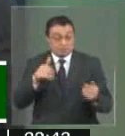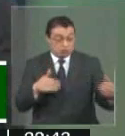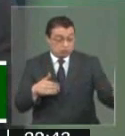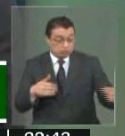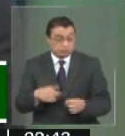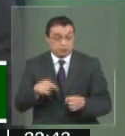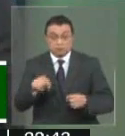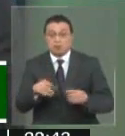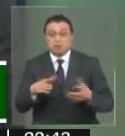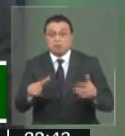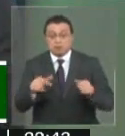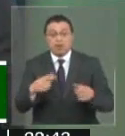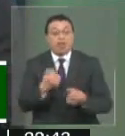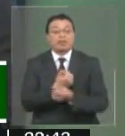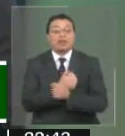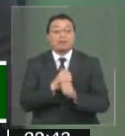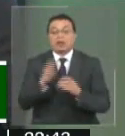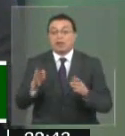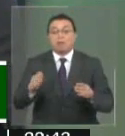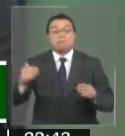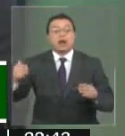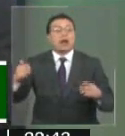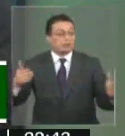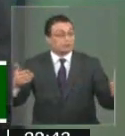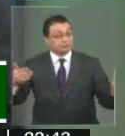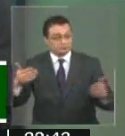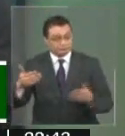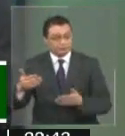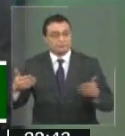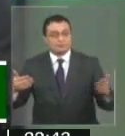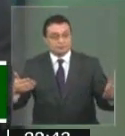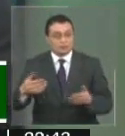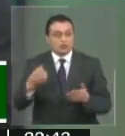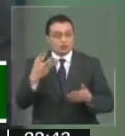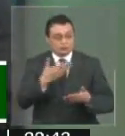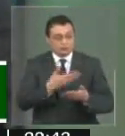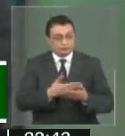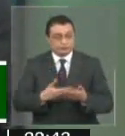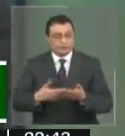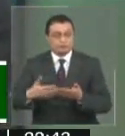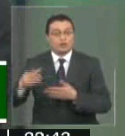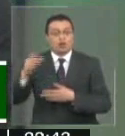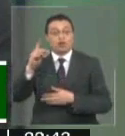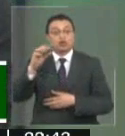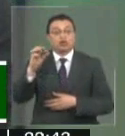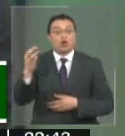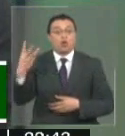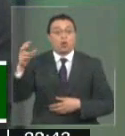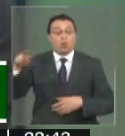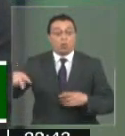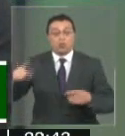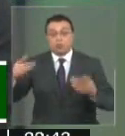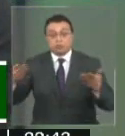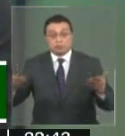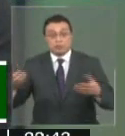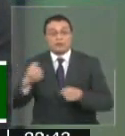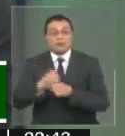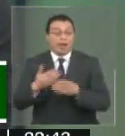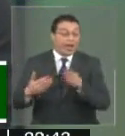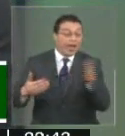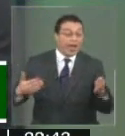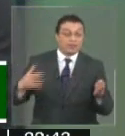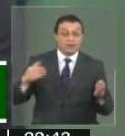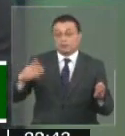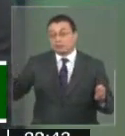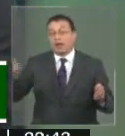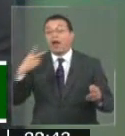ya en una situación de autonomía más adelantada. Entonces hay una persona con síndrome de Down que muestra a una otra persona con síndrome de Down cómo se trabaja.